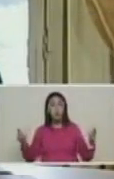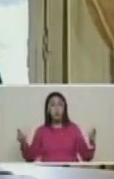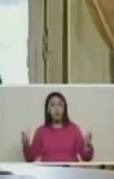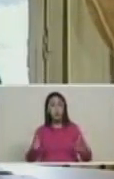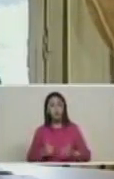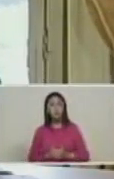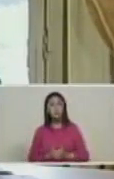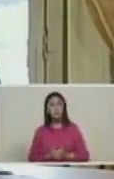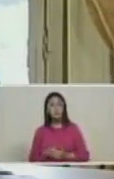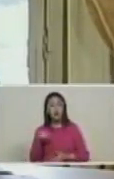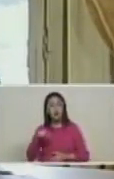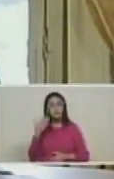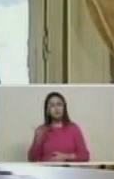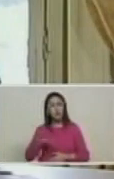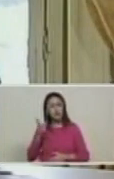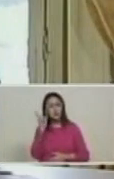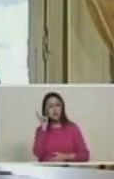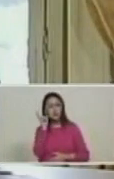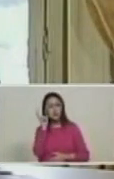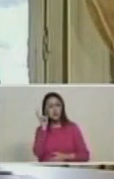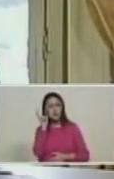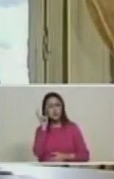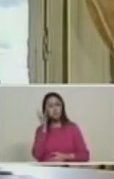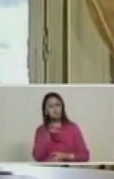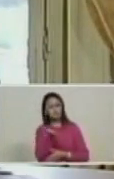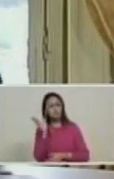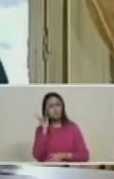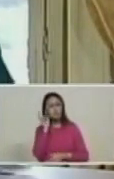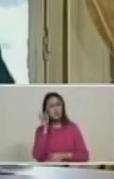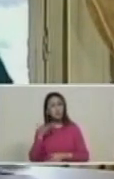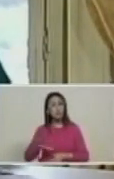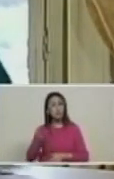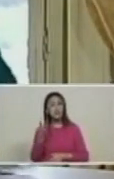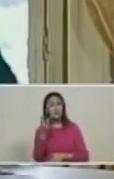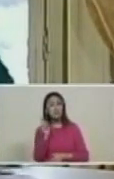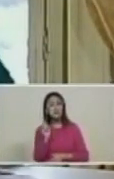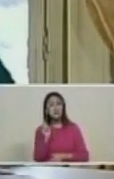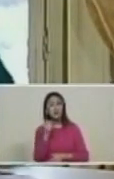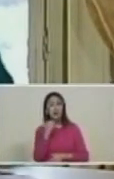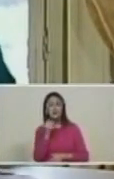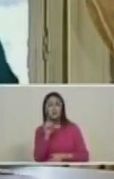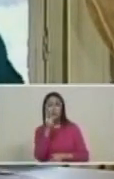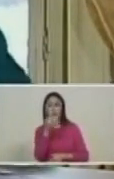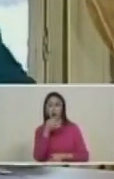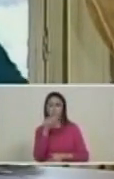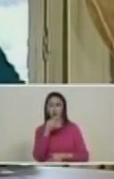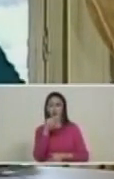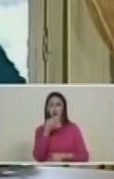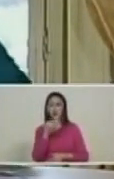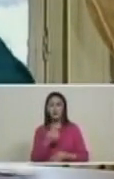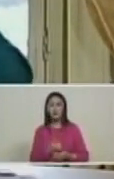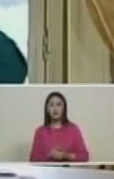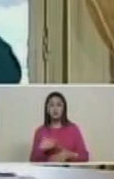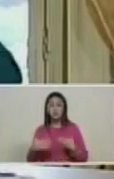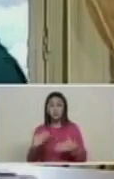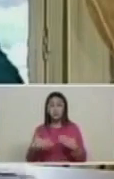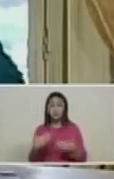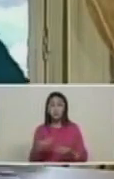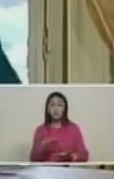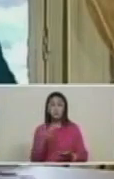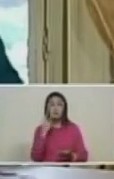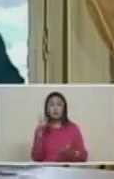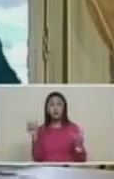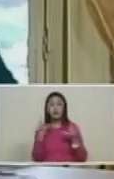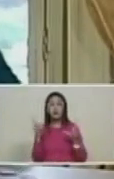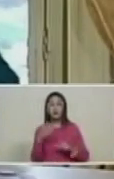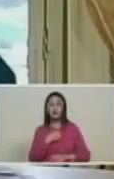dato importante, oído. Son 3 minutos para la 1 de la tarde. Vamos a acelerar para que ustedes puedan ver su novela